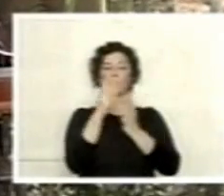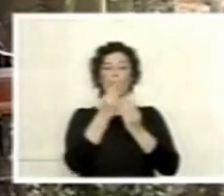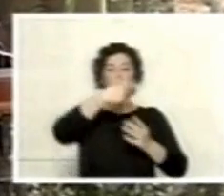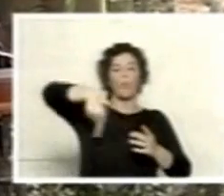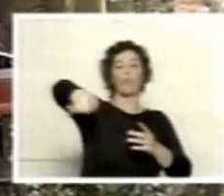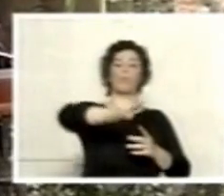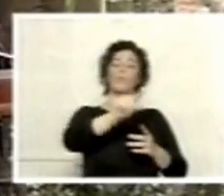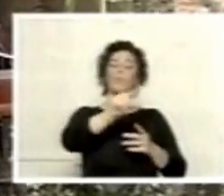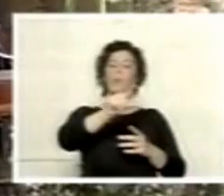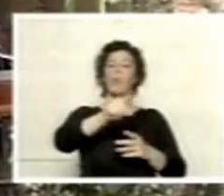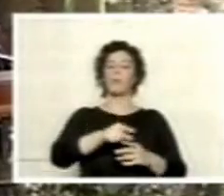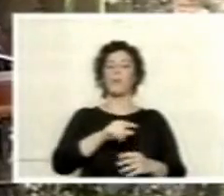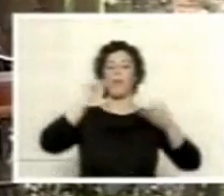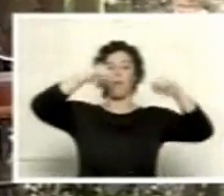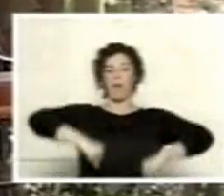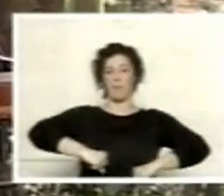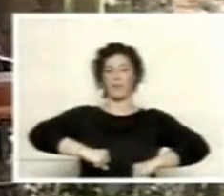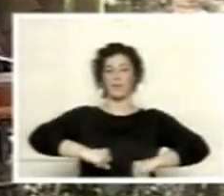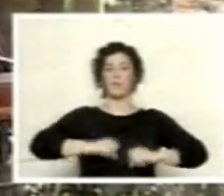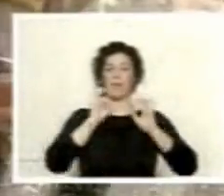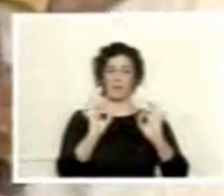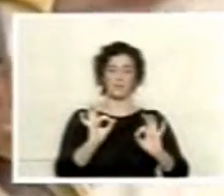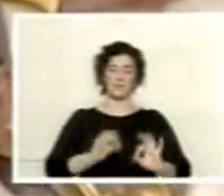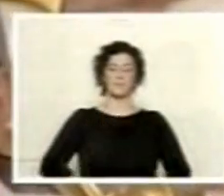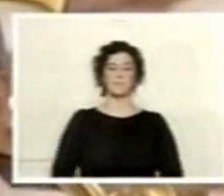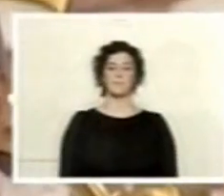todos ustedes. Amén. Que así sea.